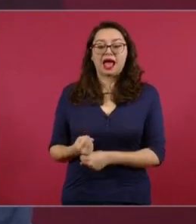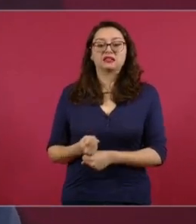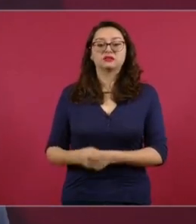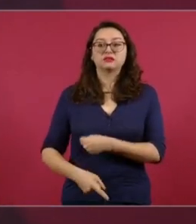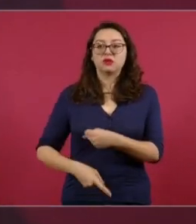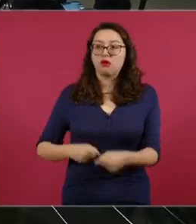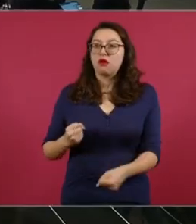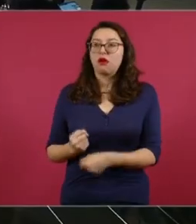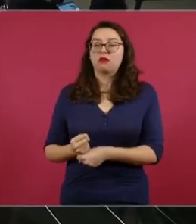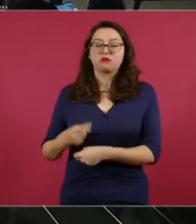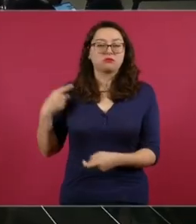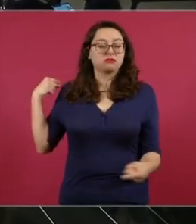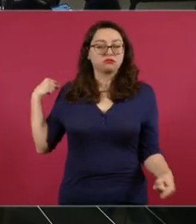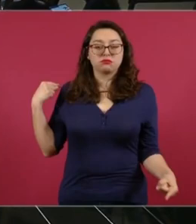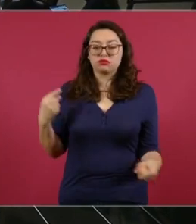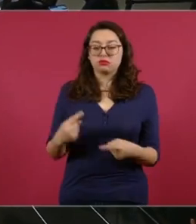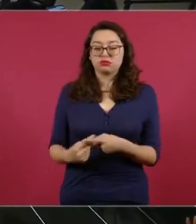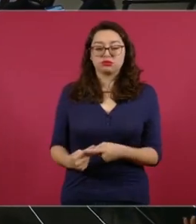son